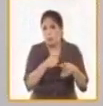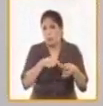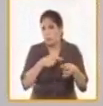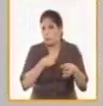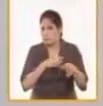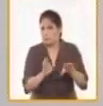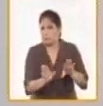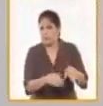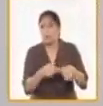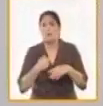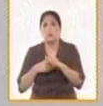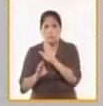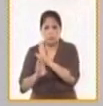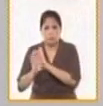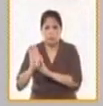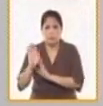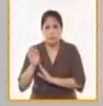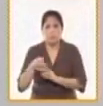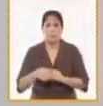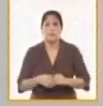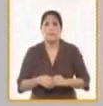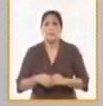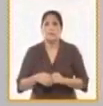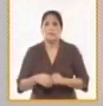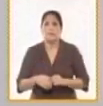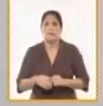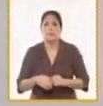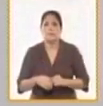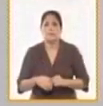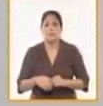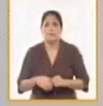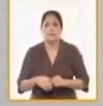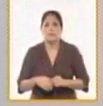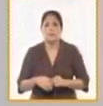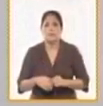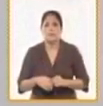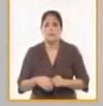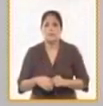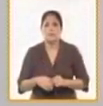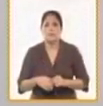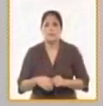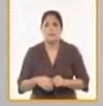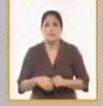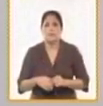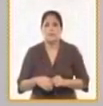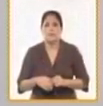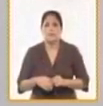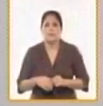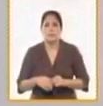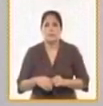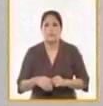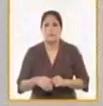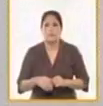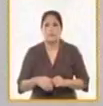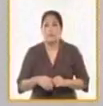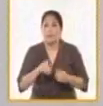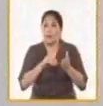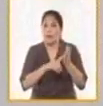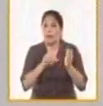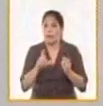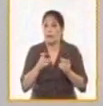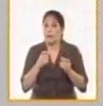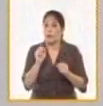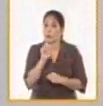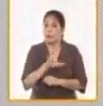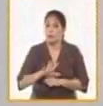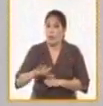avanzamos. La gran maquinaria de la Revolución Bolivariana, que en este caso es el Partido Socialista Unido de